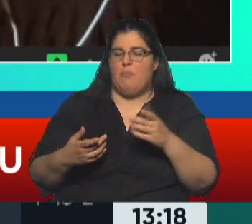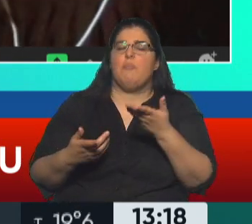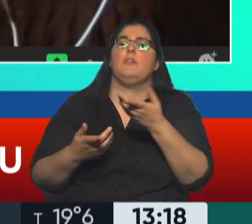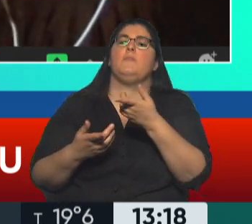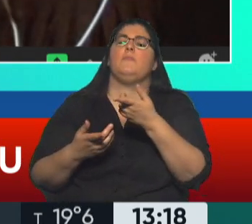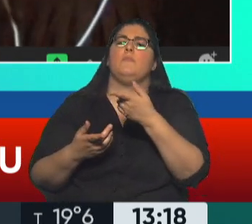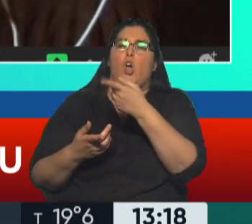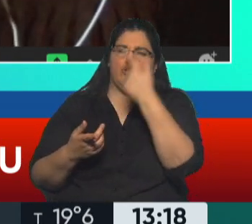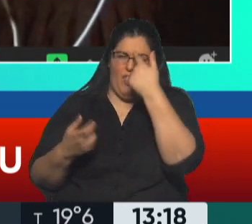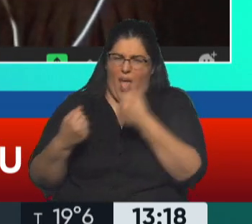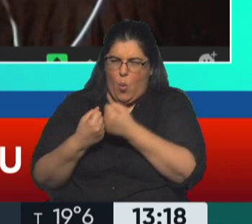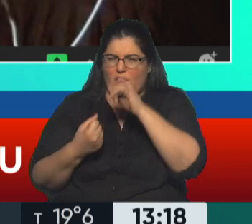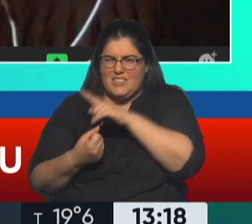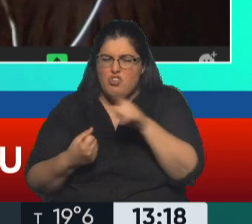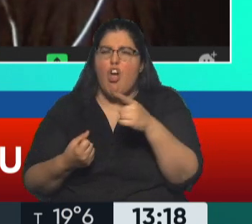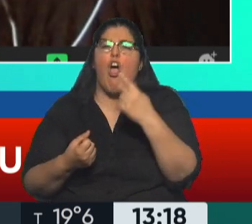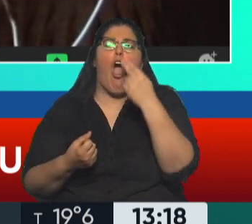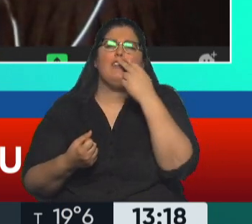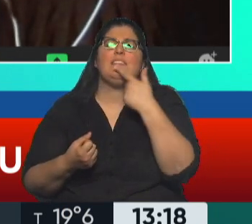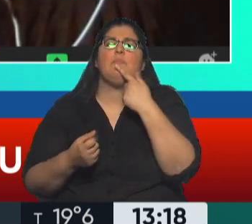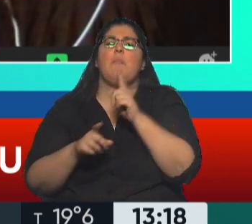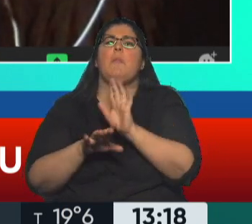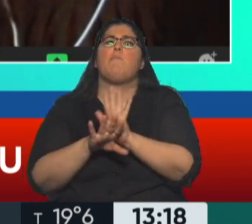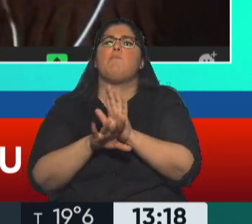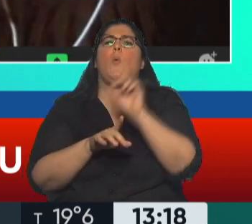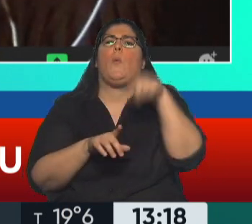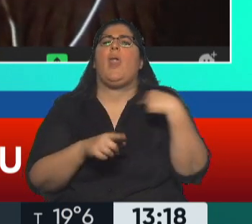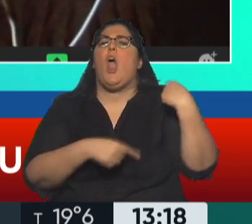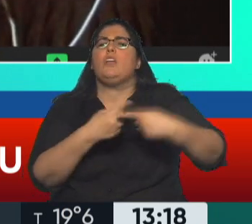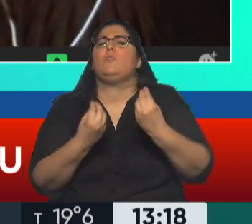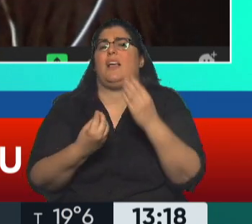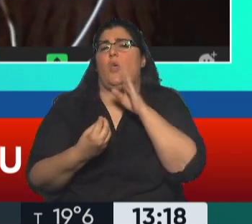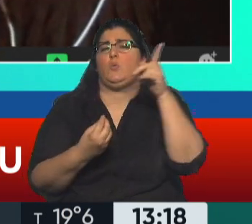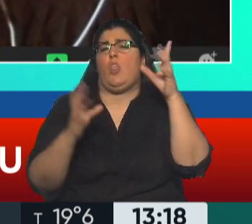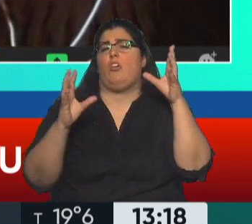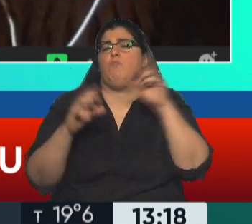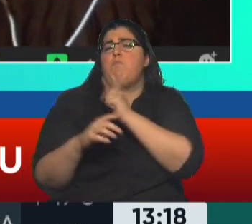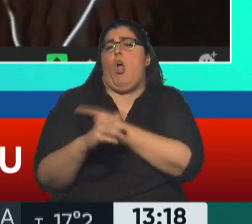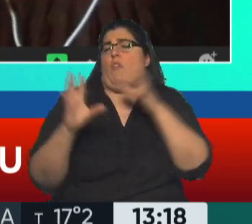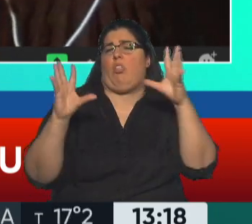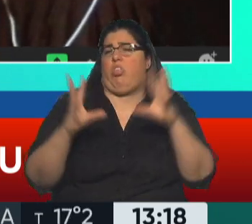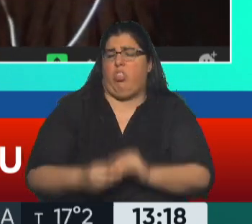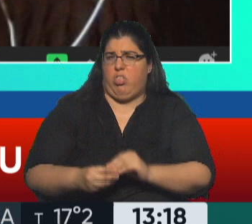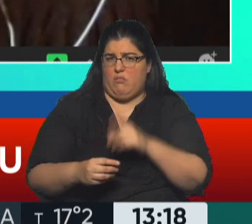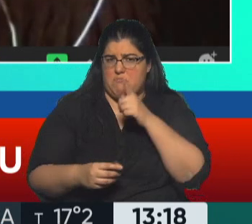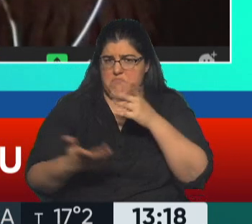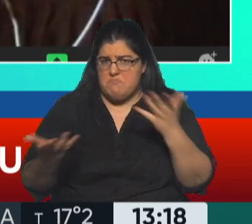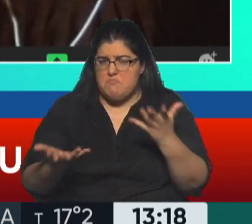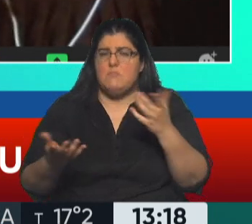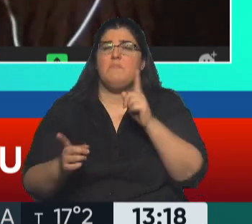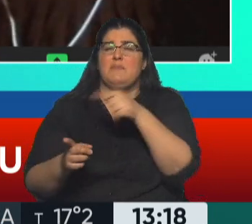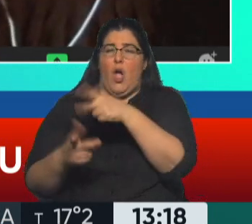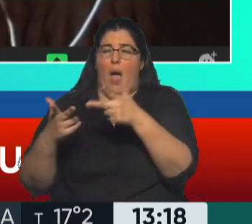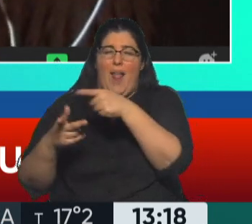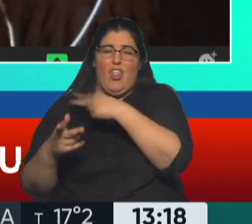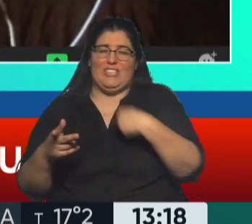septiembre marcaron el inicio de un declive de la hegemonía de Estados Unidos en el mundo? Digo, para vincularlo con lo que mencionabas recién respecto del ascenso de China. O